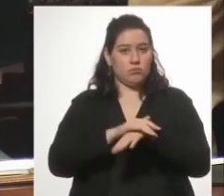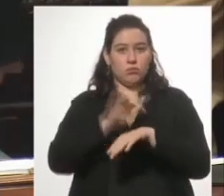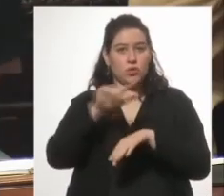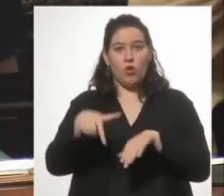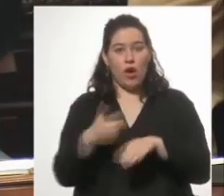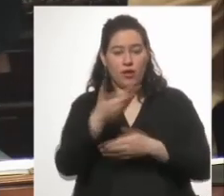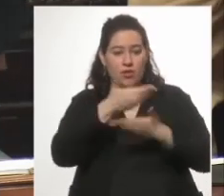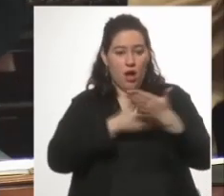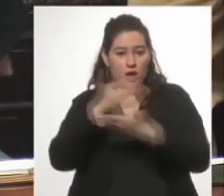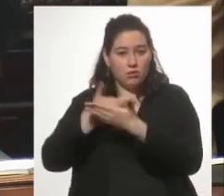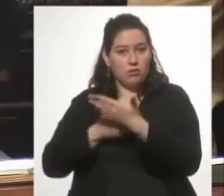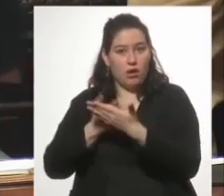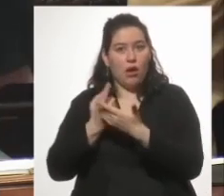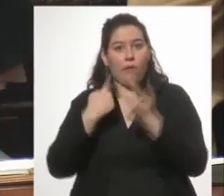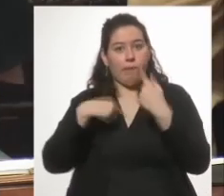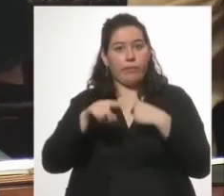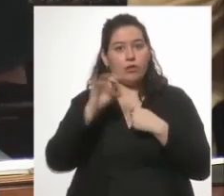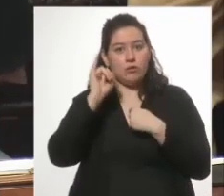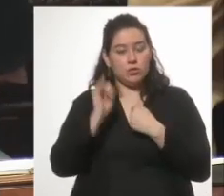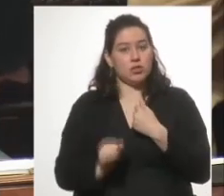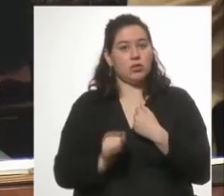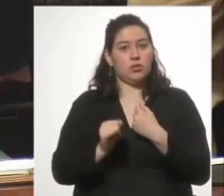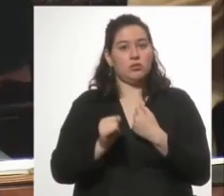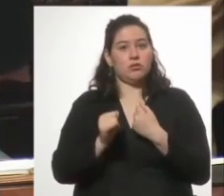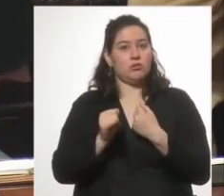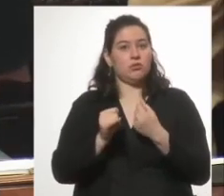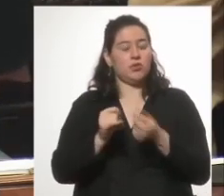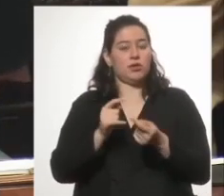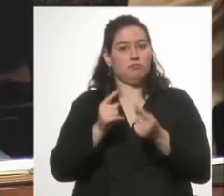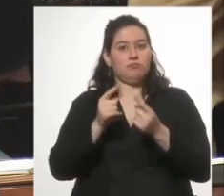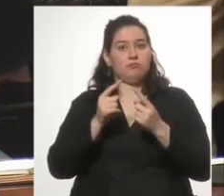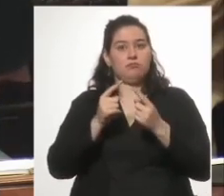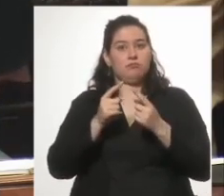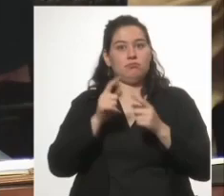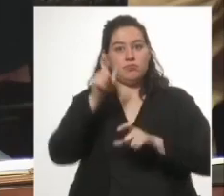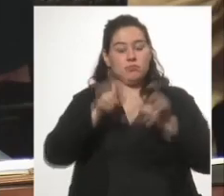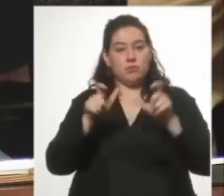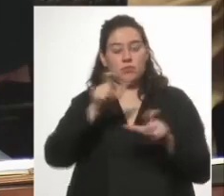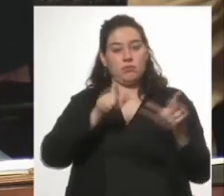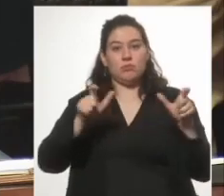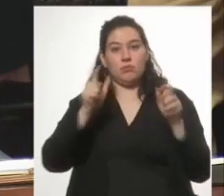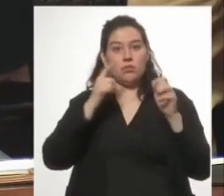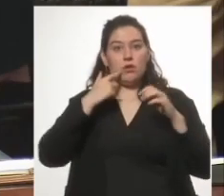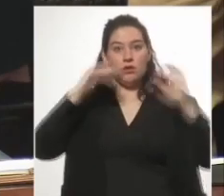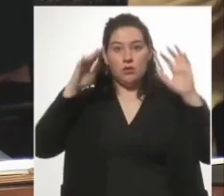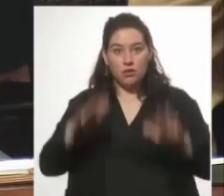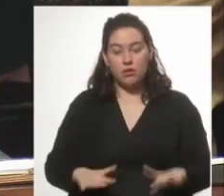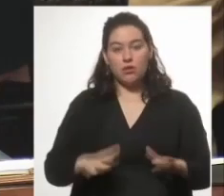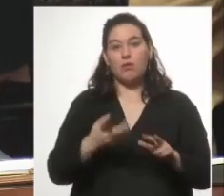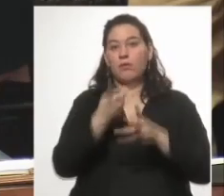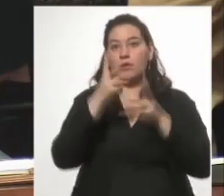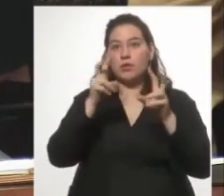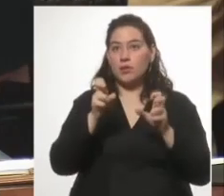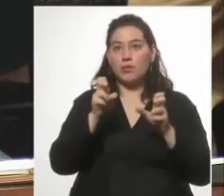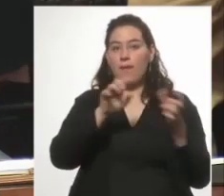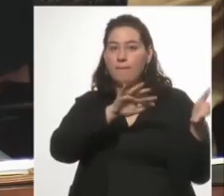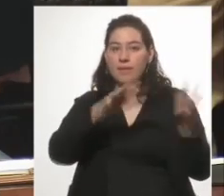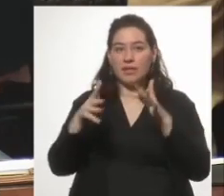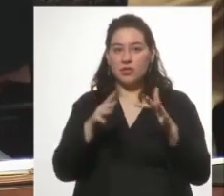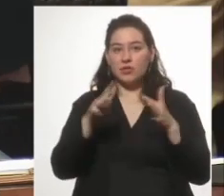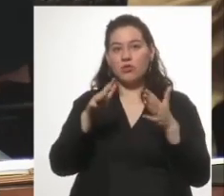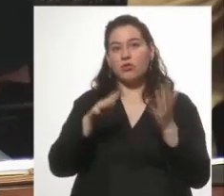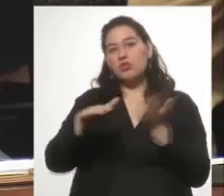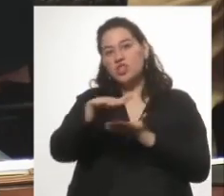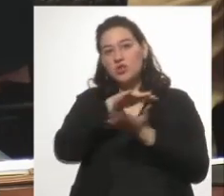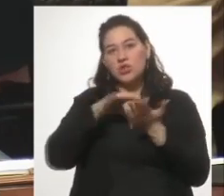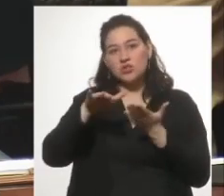ello, pero sí era un caso que agitó a la opinión pública por ser análogo al caso